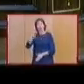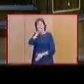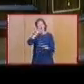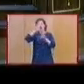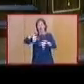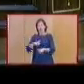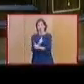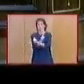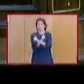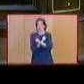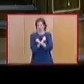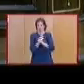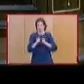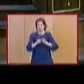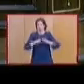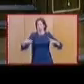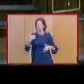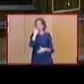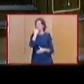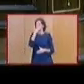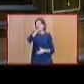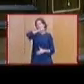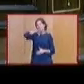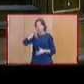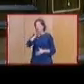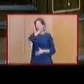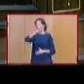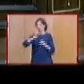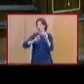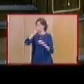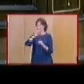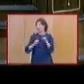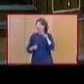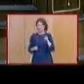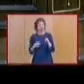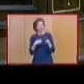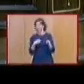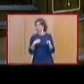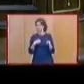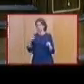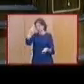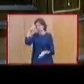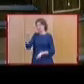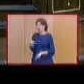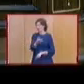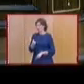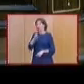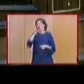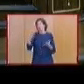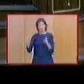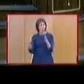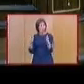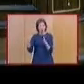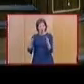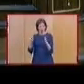cercanos al 35 o al 40%. Y no podemos ir a esa sustitución. Usted sabe perfectamente que en este momento, además, en